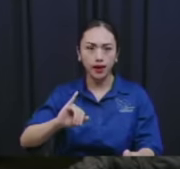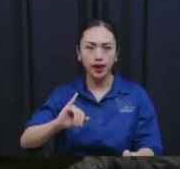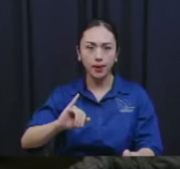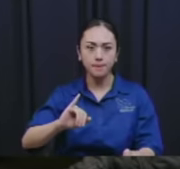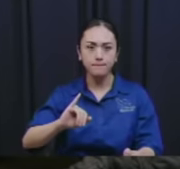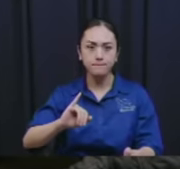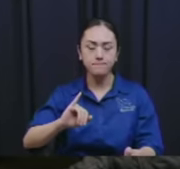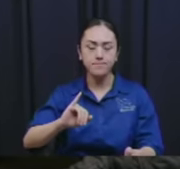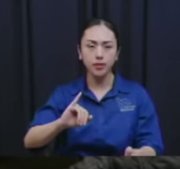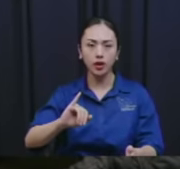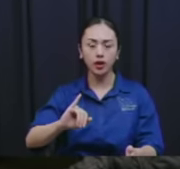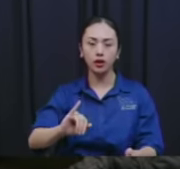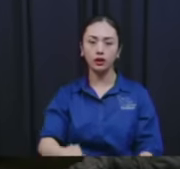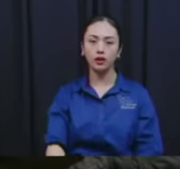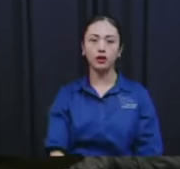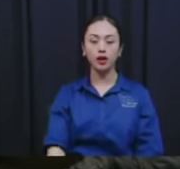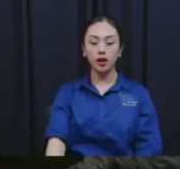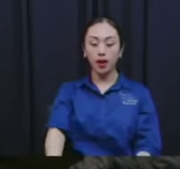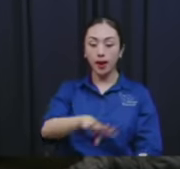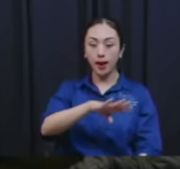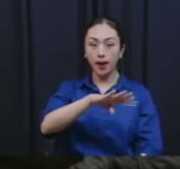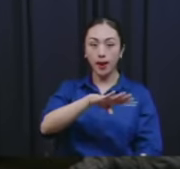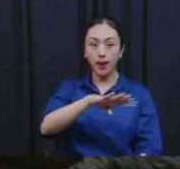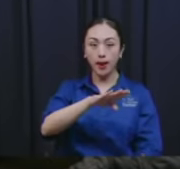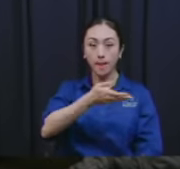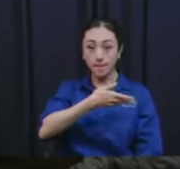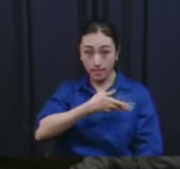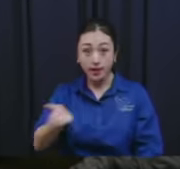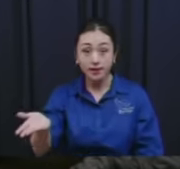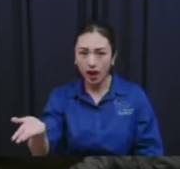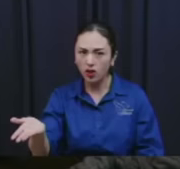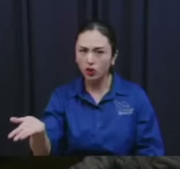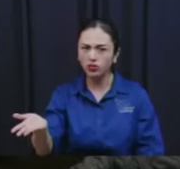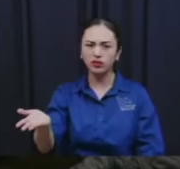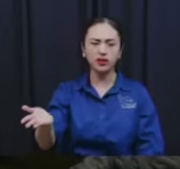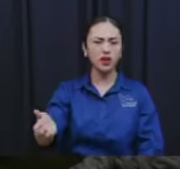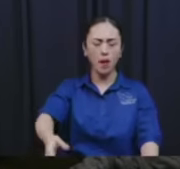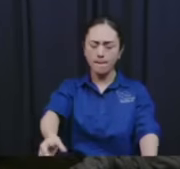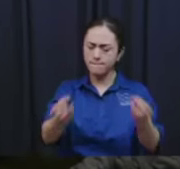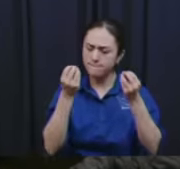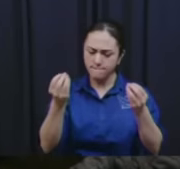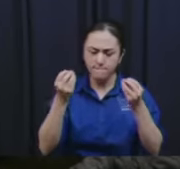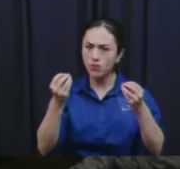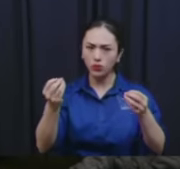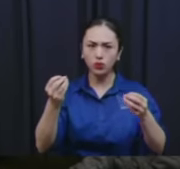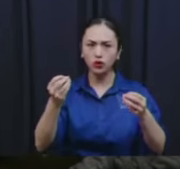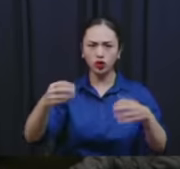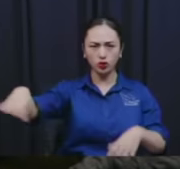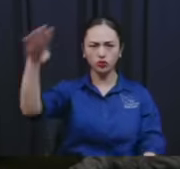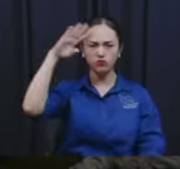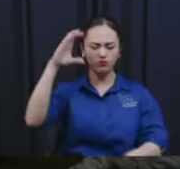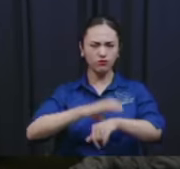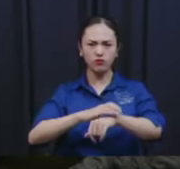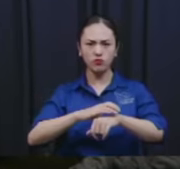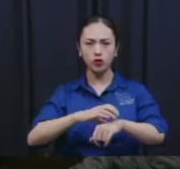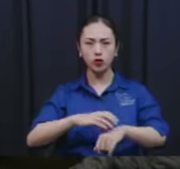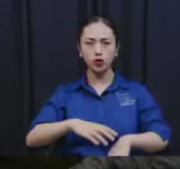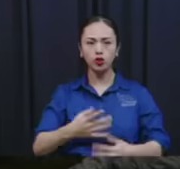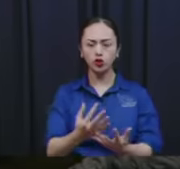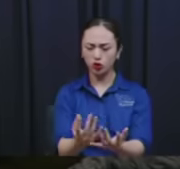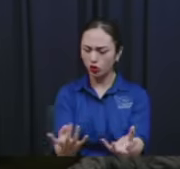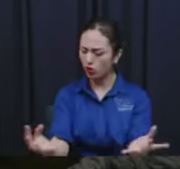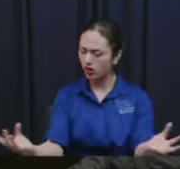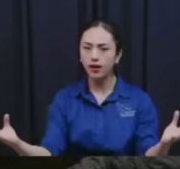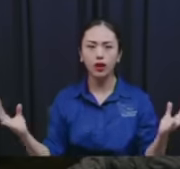mandó miles de soldados en barcos porque ah empezaron